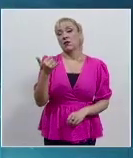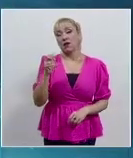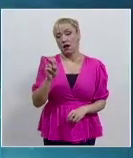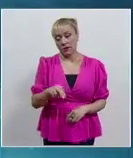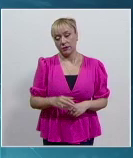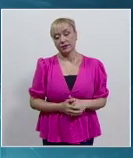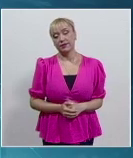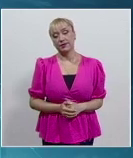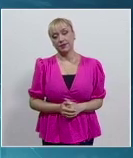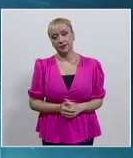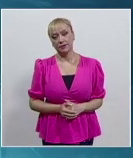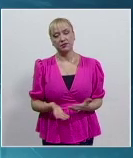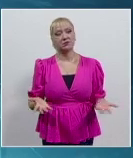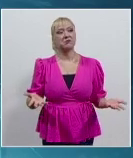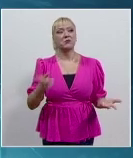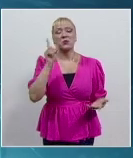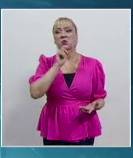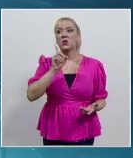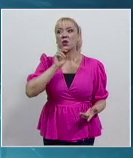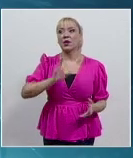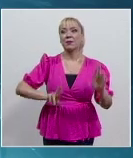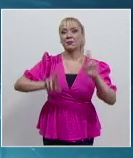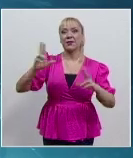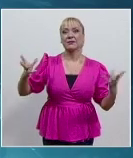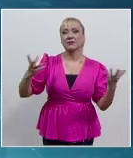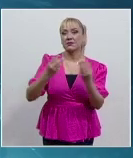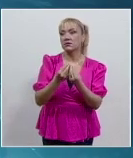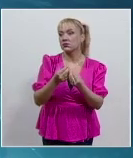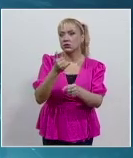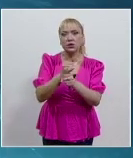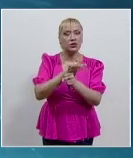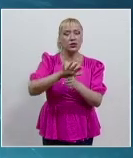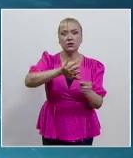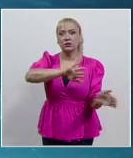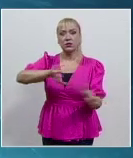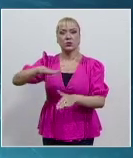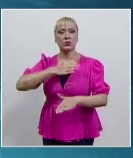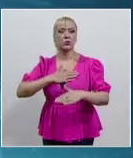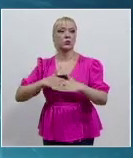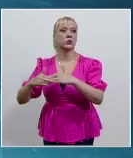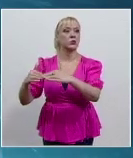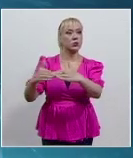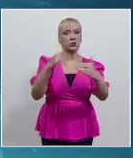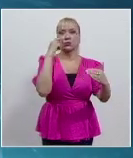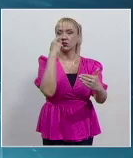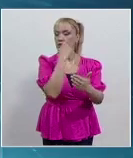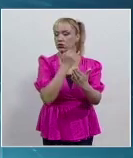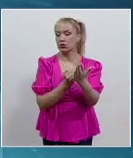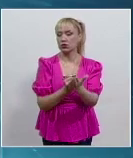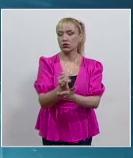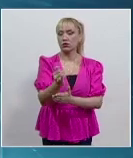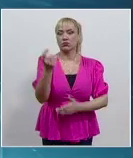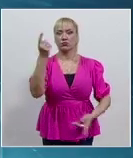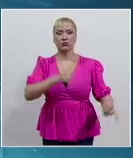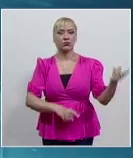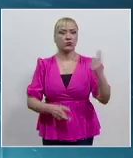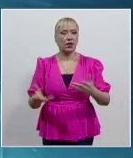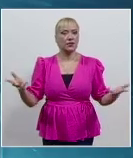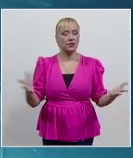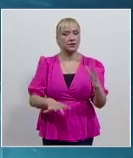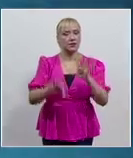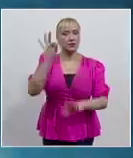Sin la participación de las mujeres, la democracia no podrá consolidarse, aseguró la ministra Yasmín Esquivel